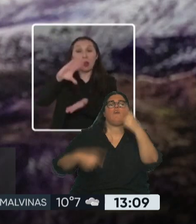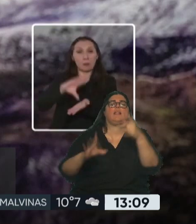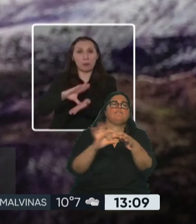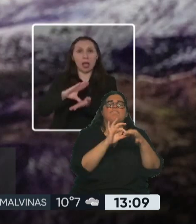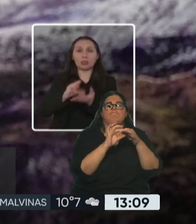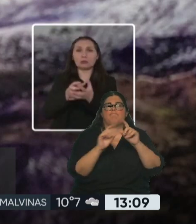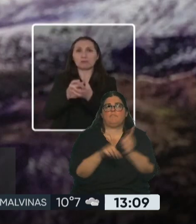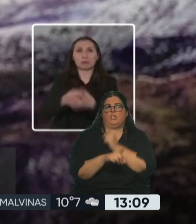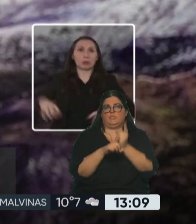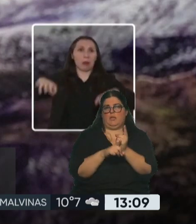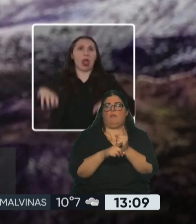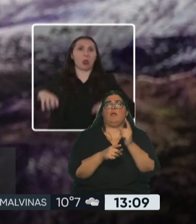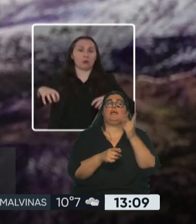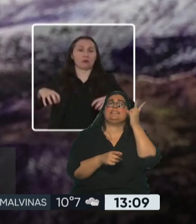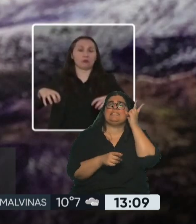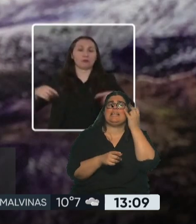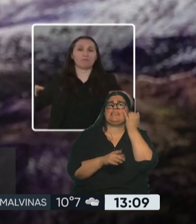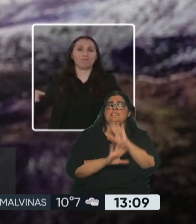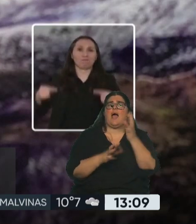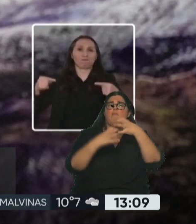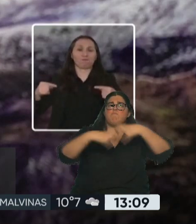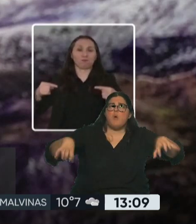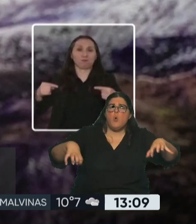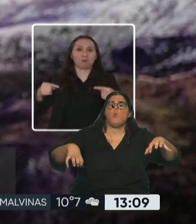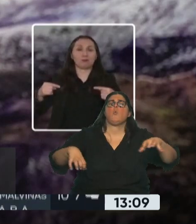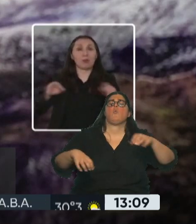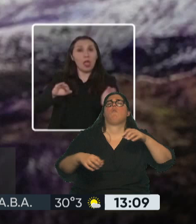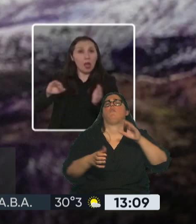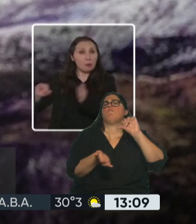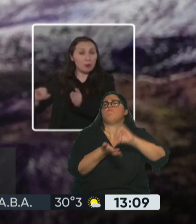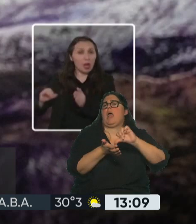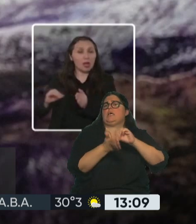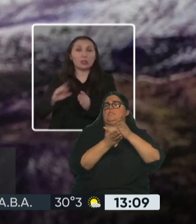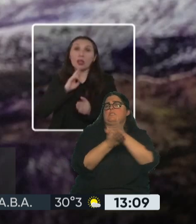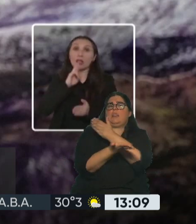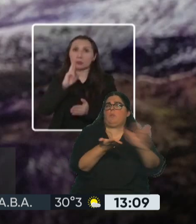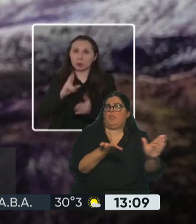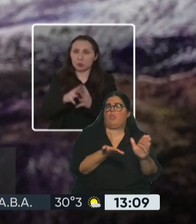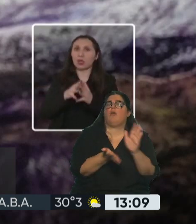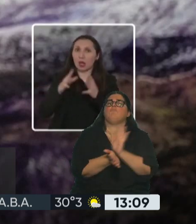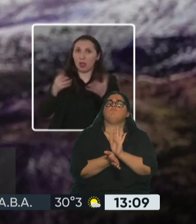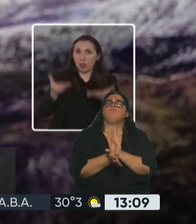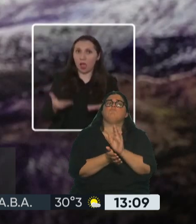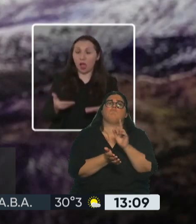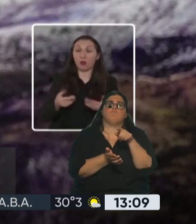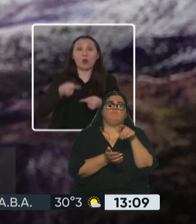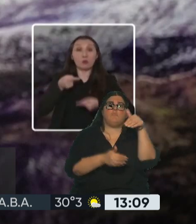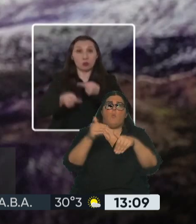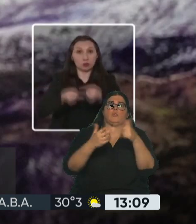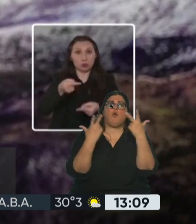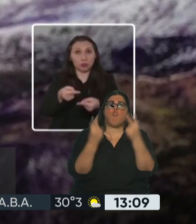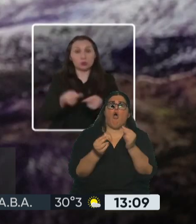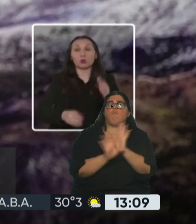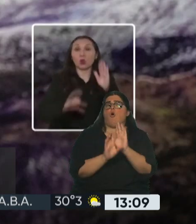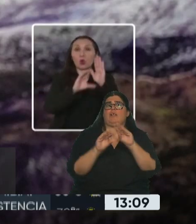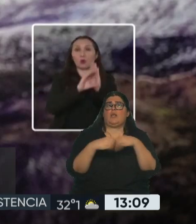se polarizó, se dividió y al margen de este contundente resultado, el proceso